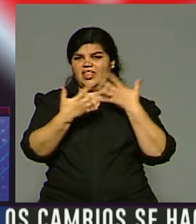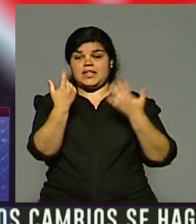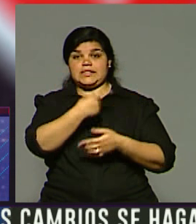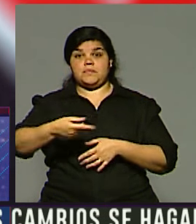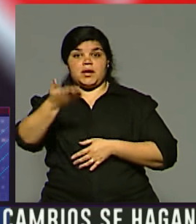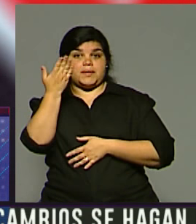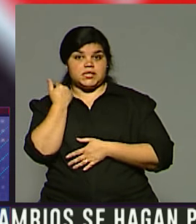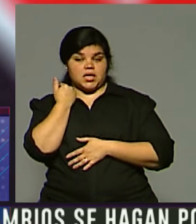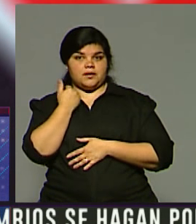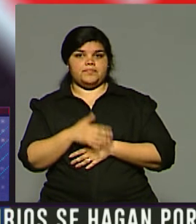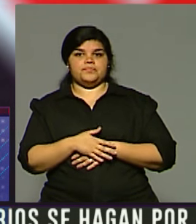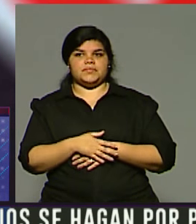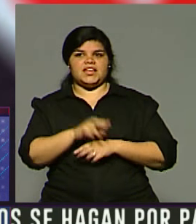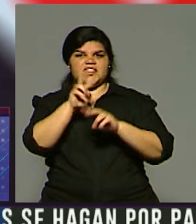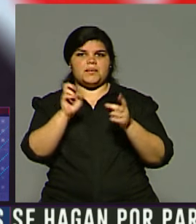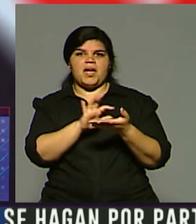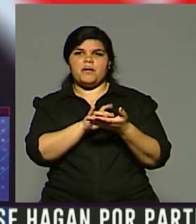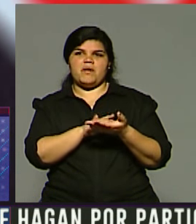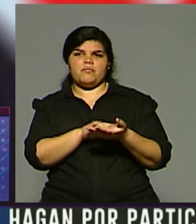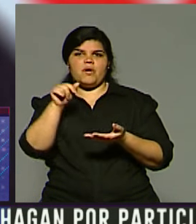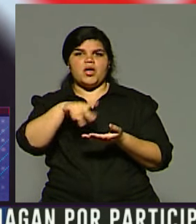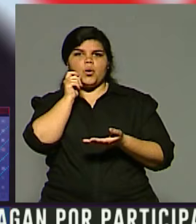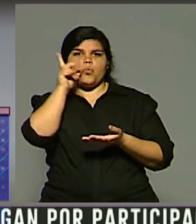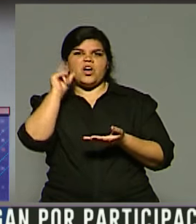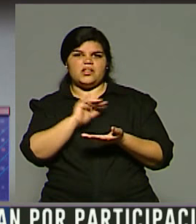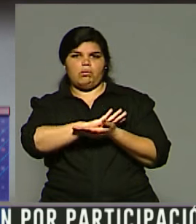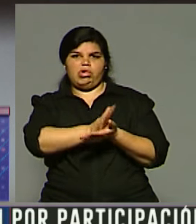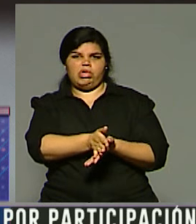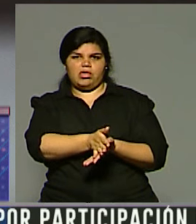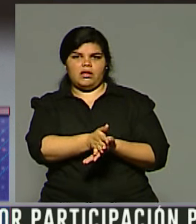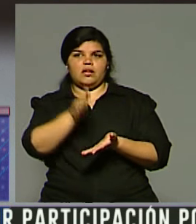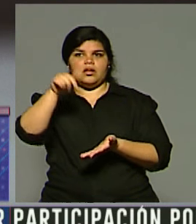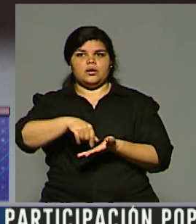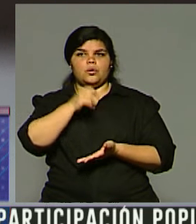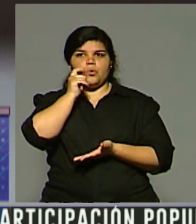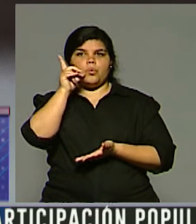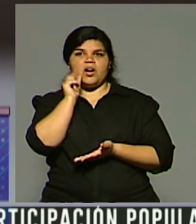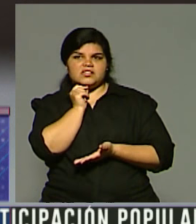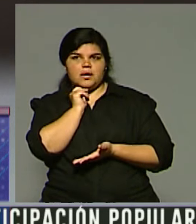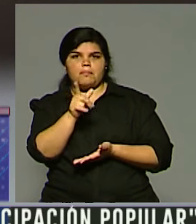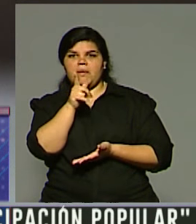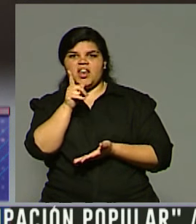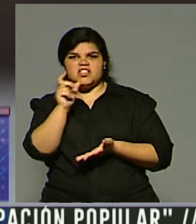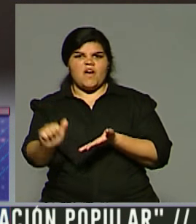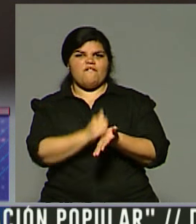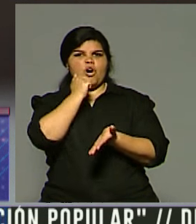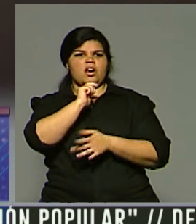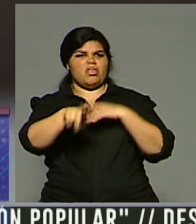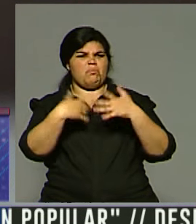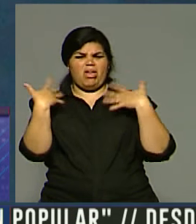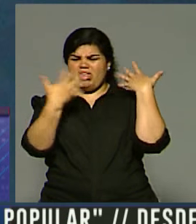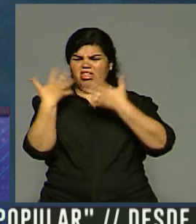tema de los smartphones que se van a quedar sin WhatsApp. Es como que te sacan el WhatsApp y te arruinaron el mundo. Sí, la vida.